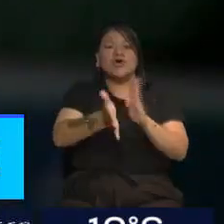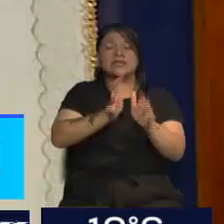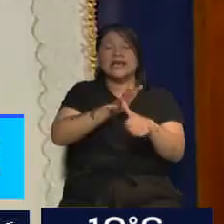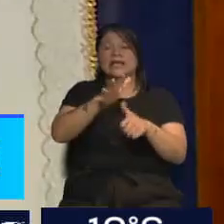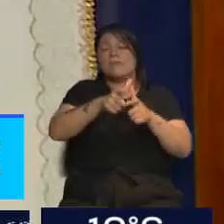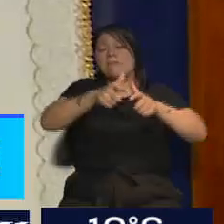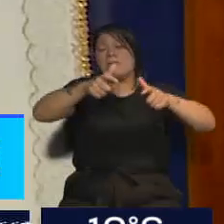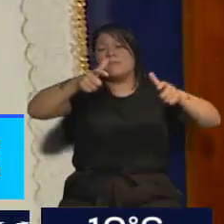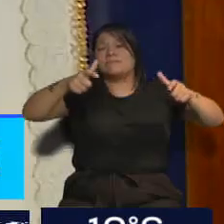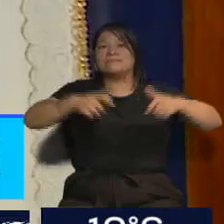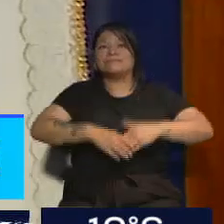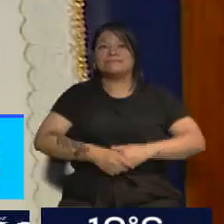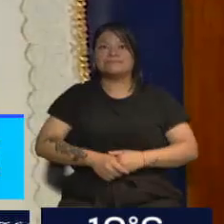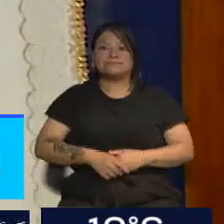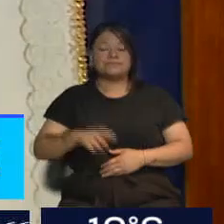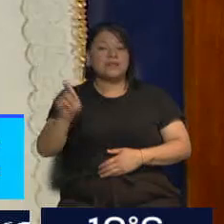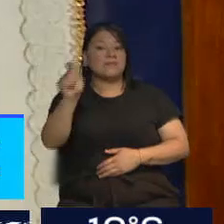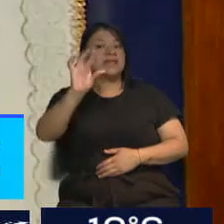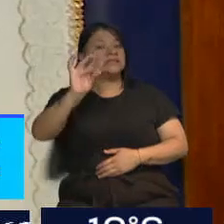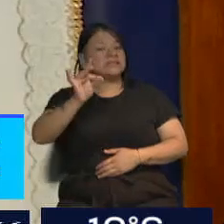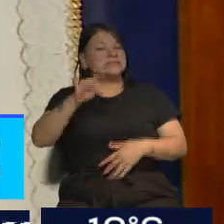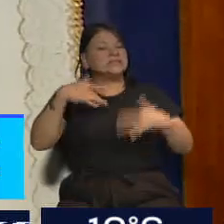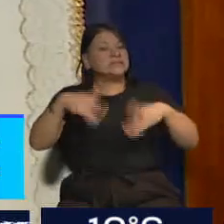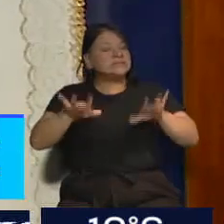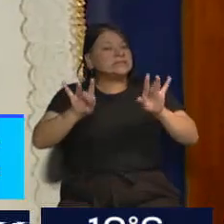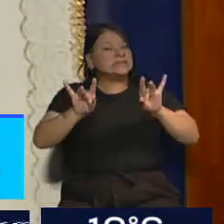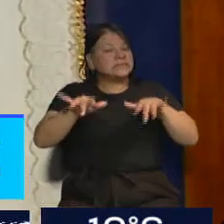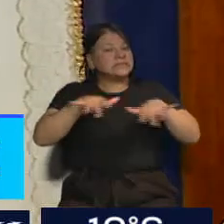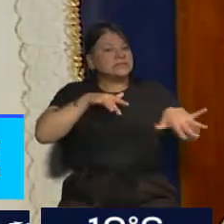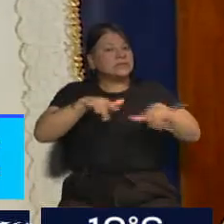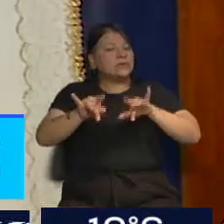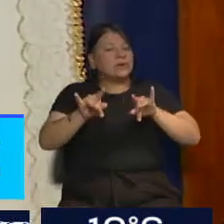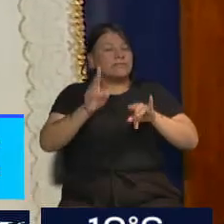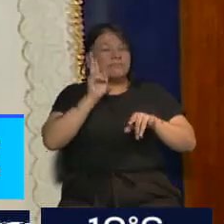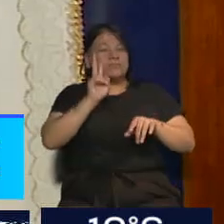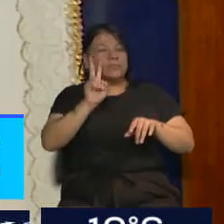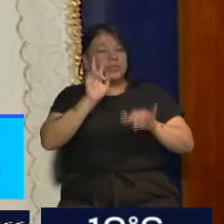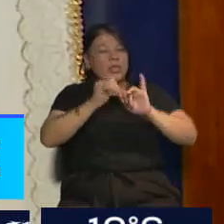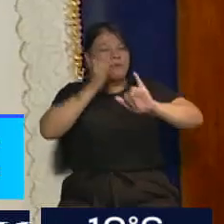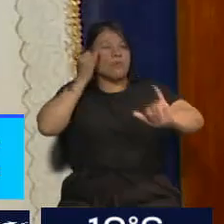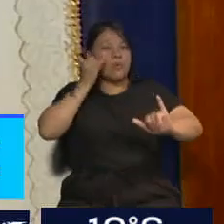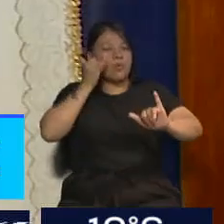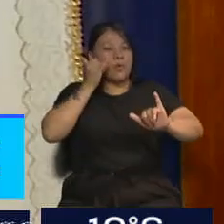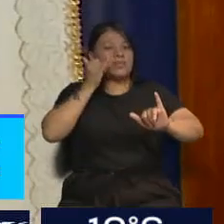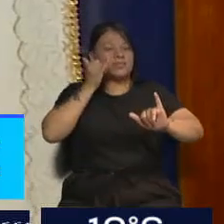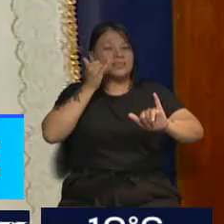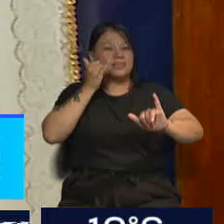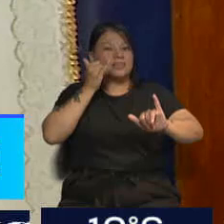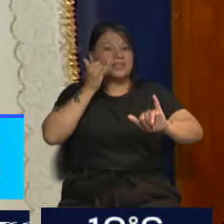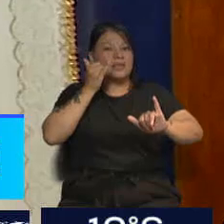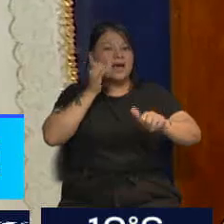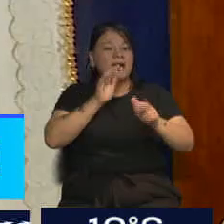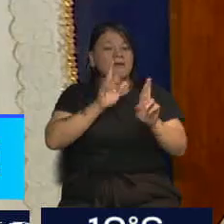género. En diciembre es un mes complejo, es un mes donde vemos que las estadísticas en materia de intentos